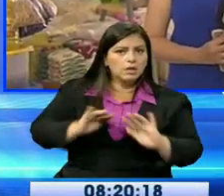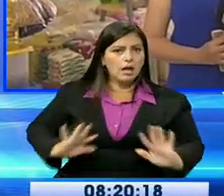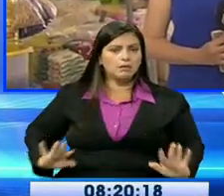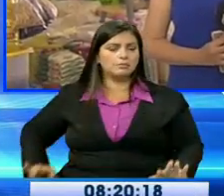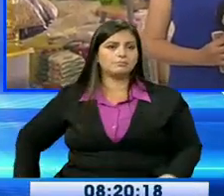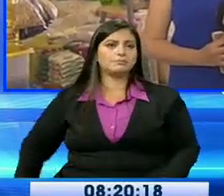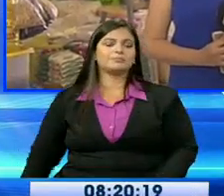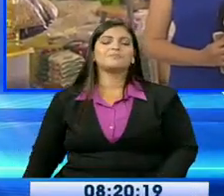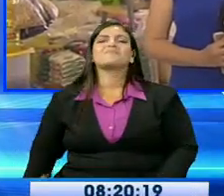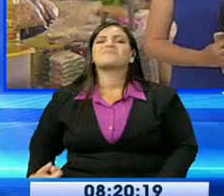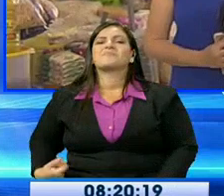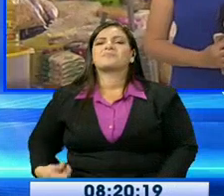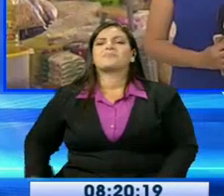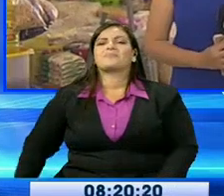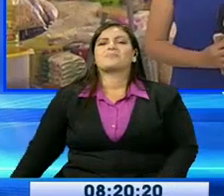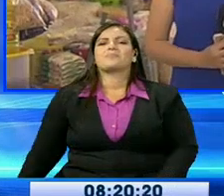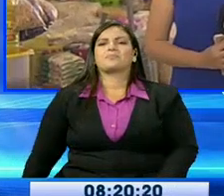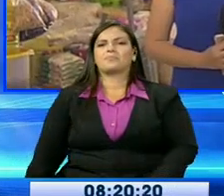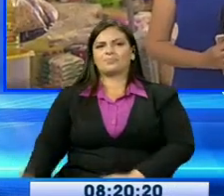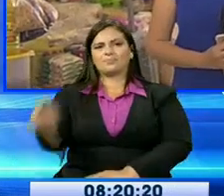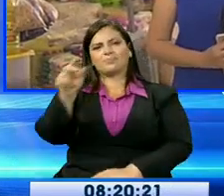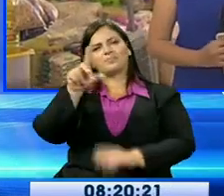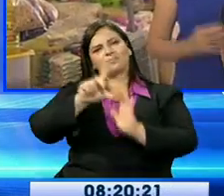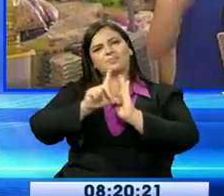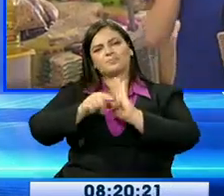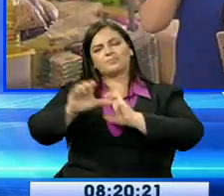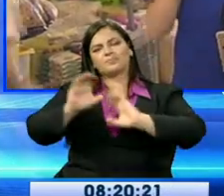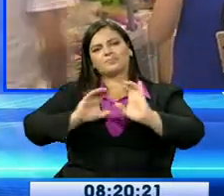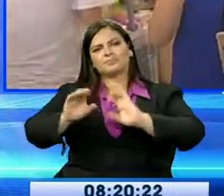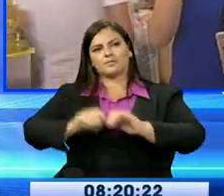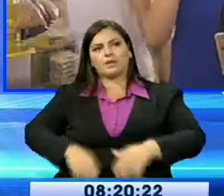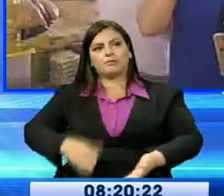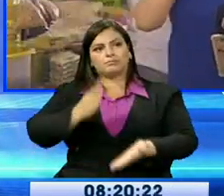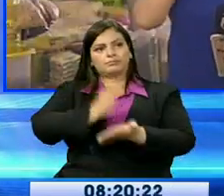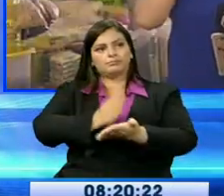Pili, volveremos a conversar con usted más adelante. Vamos a una pausa y les digo lo que se viene enseguida.